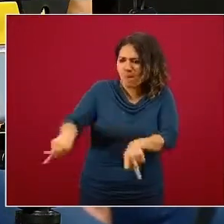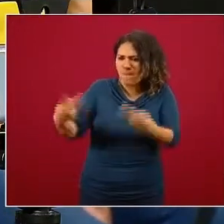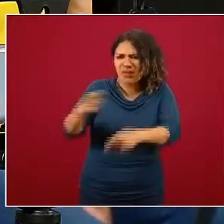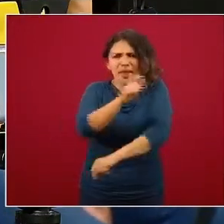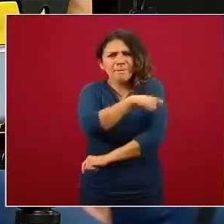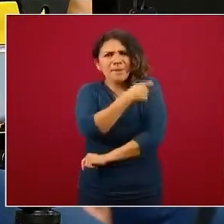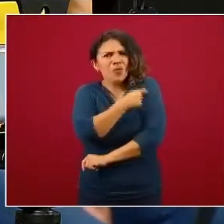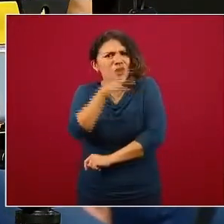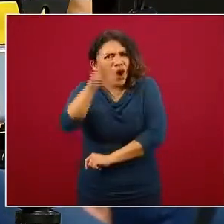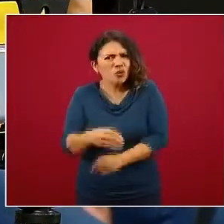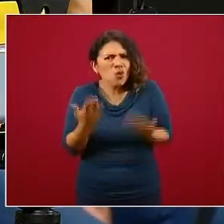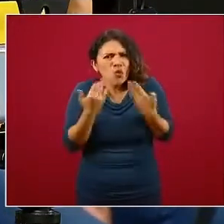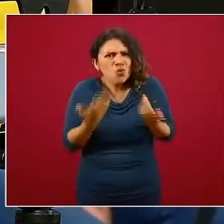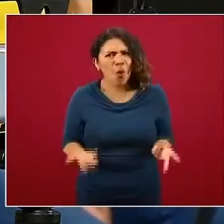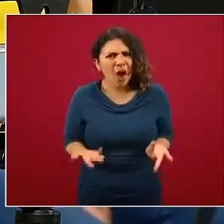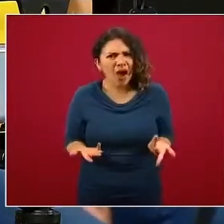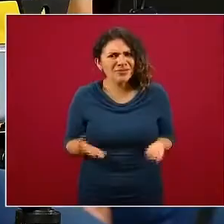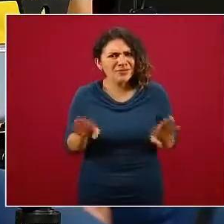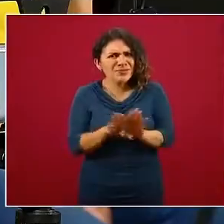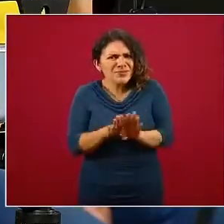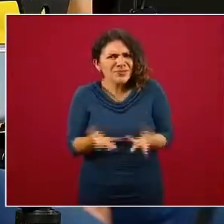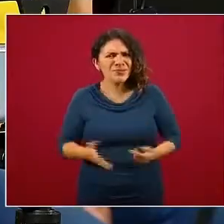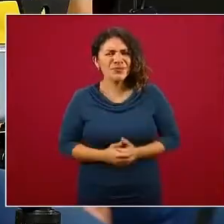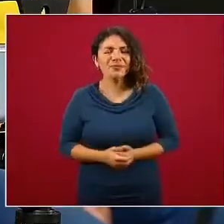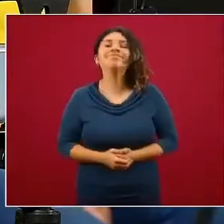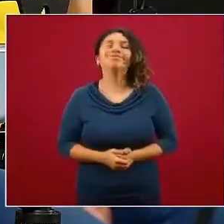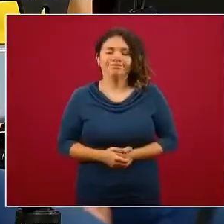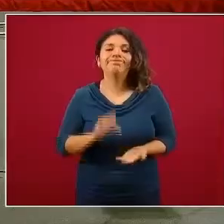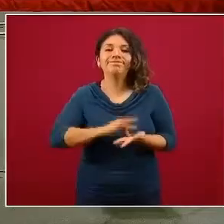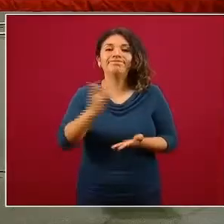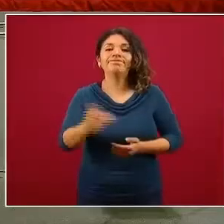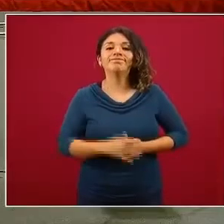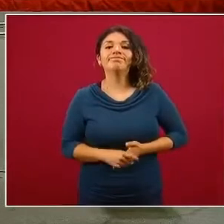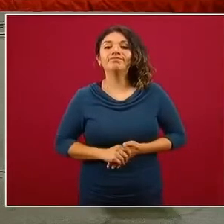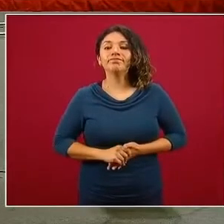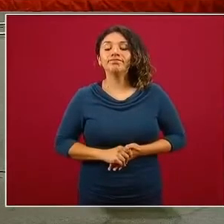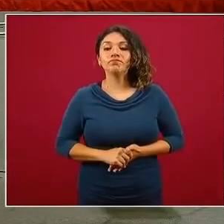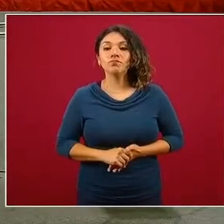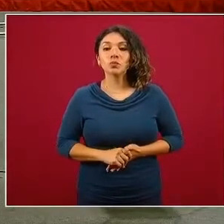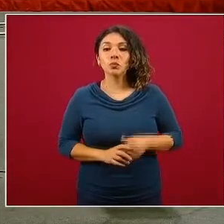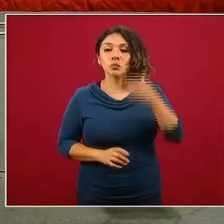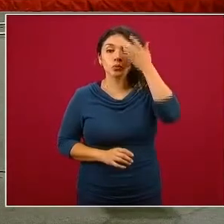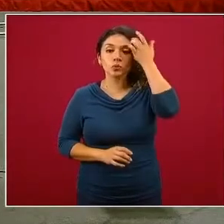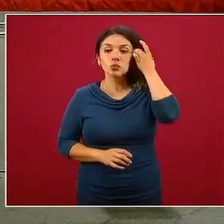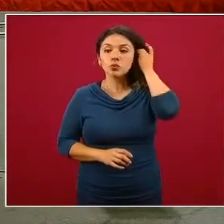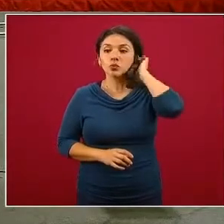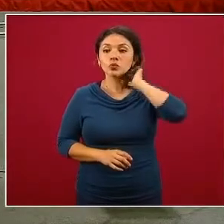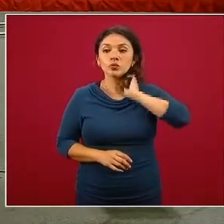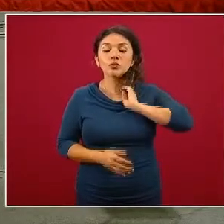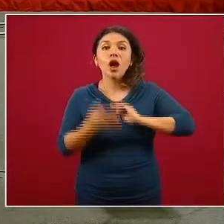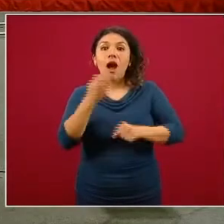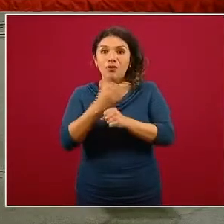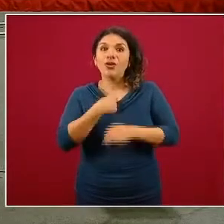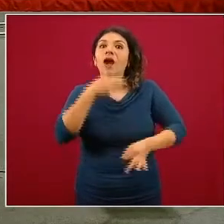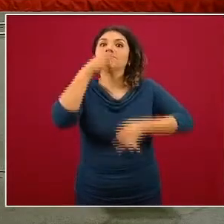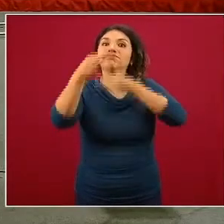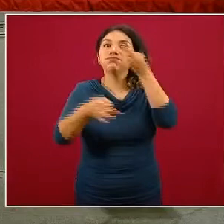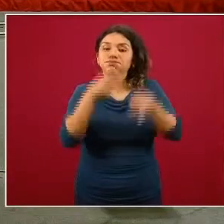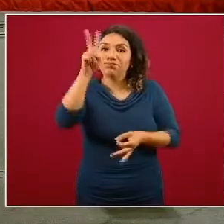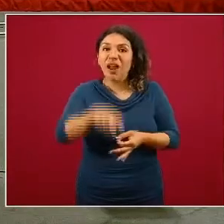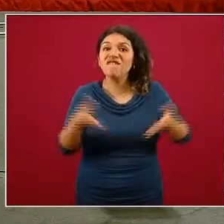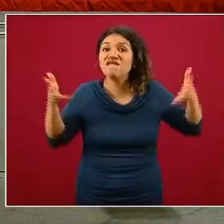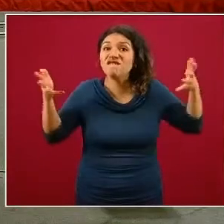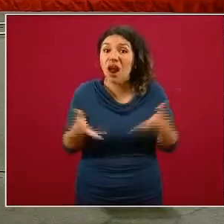algo que no existe en todo el mundo, ¿no? Gracias. Muchas gracias. Nos da la oportunidad de alertar sobre